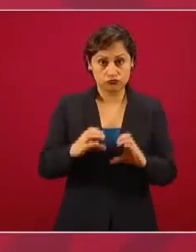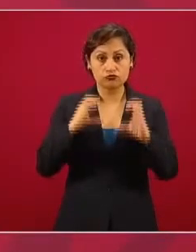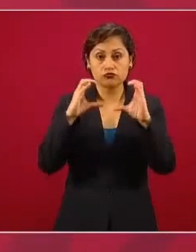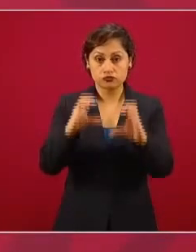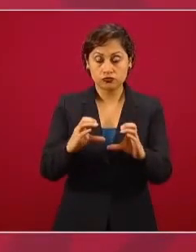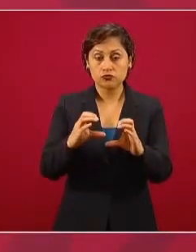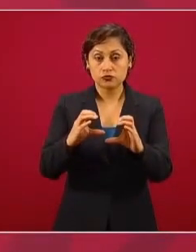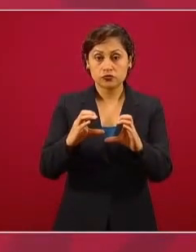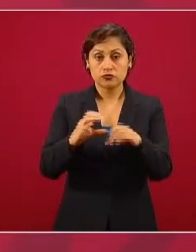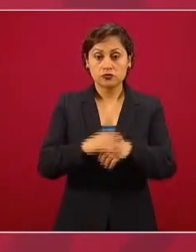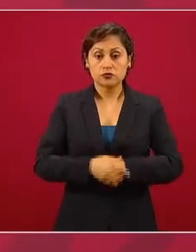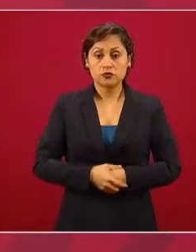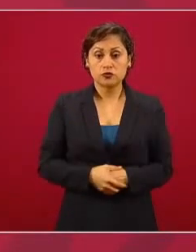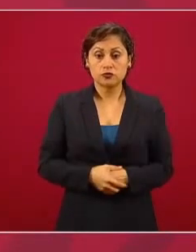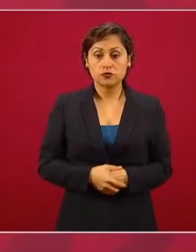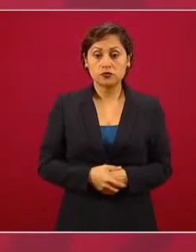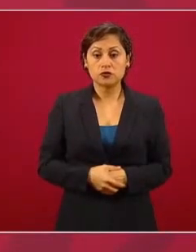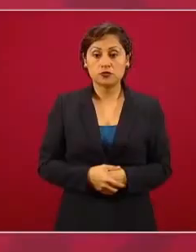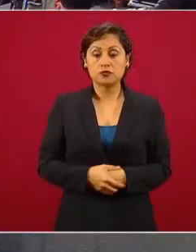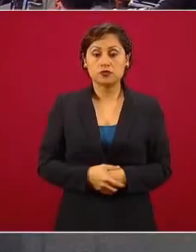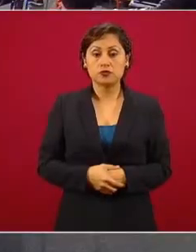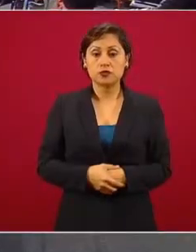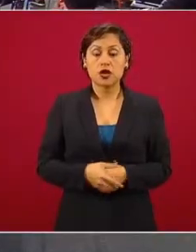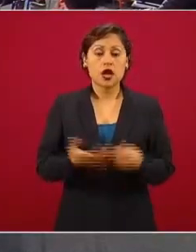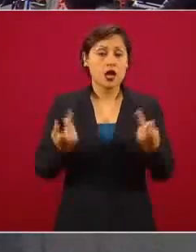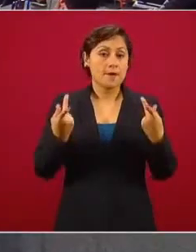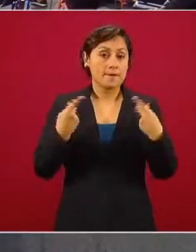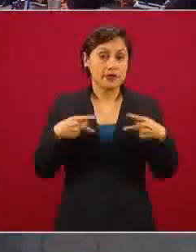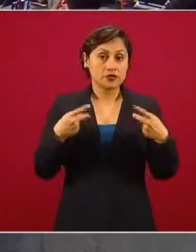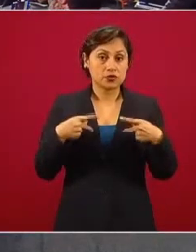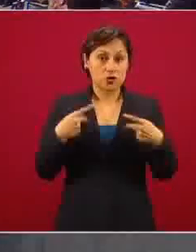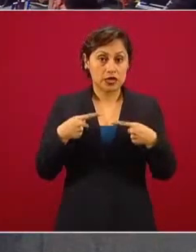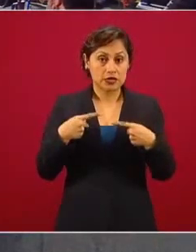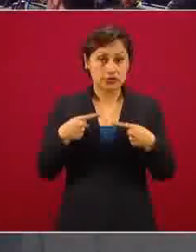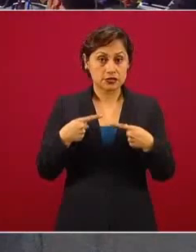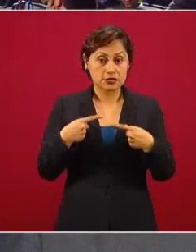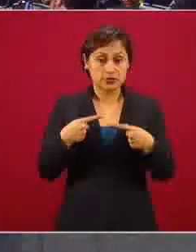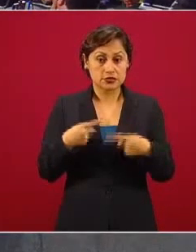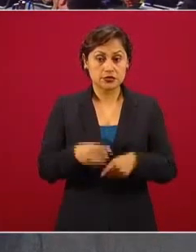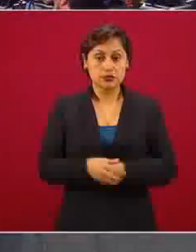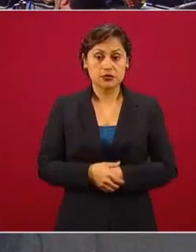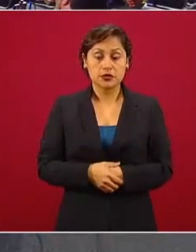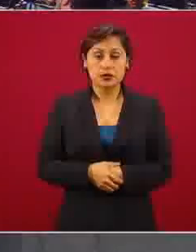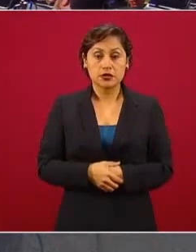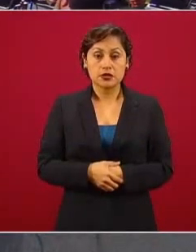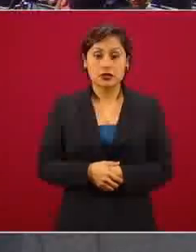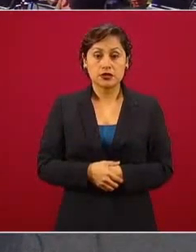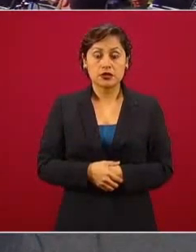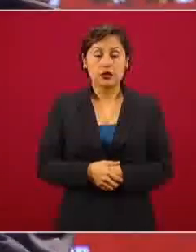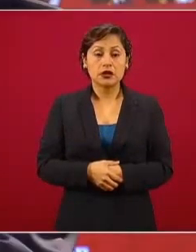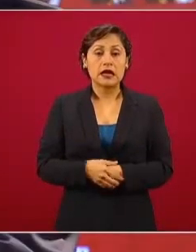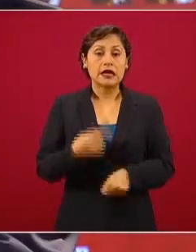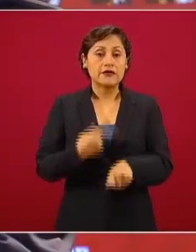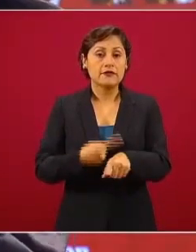todo los que tienen padecimientos de